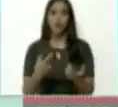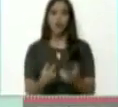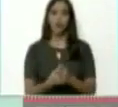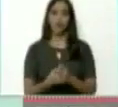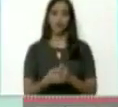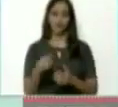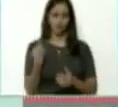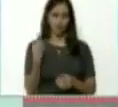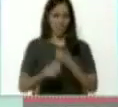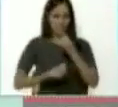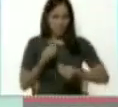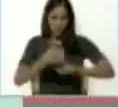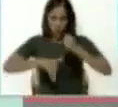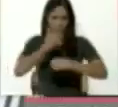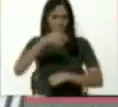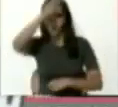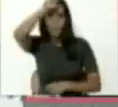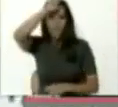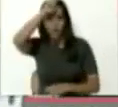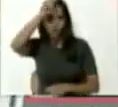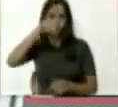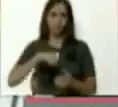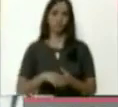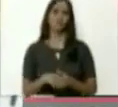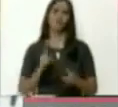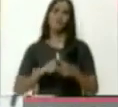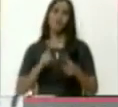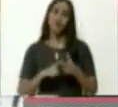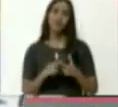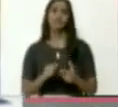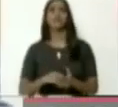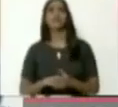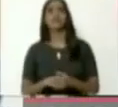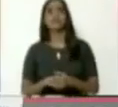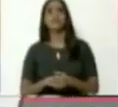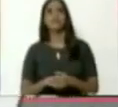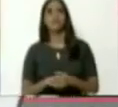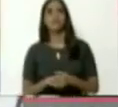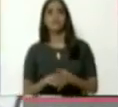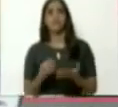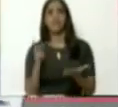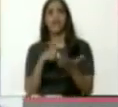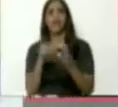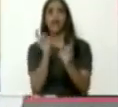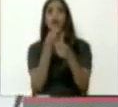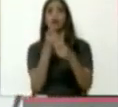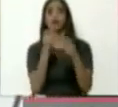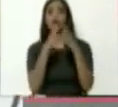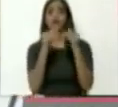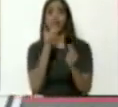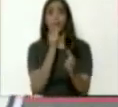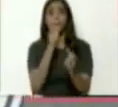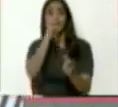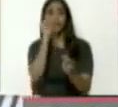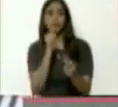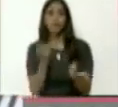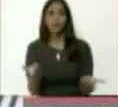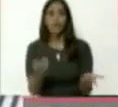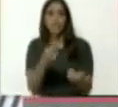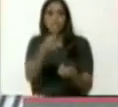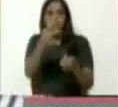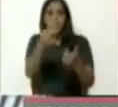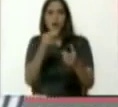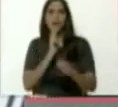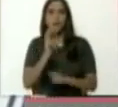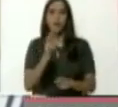están haciendo planes estúpidos. Entonces, pues llegar a agosto con todas las preguntas sobre la mesa y tan pocas respuestas,